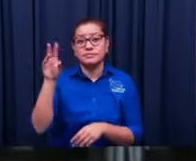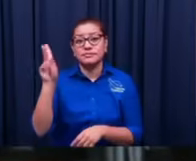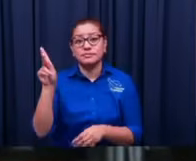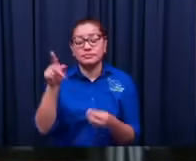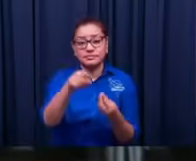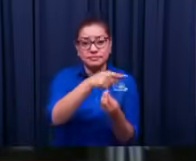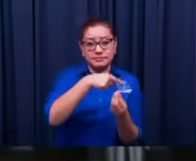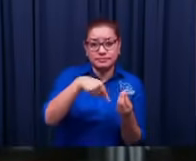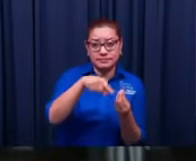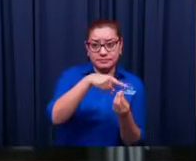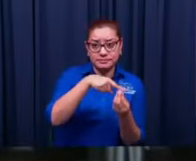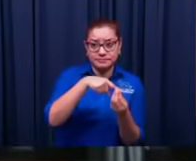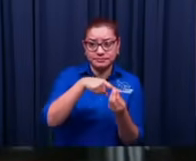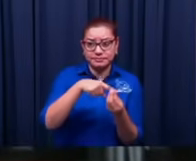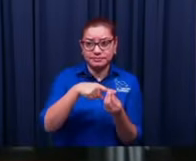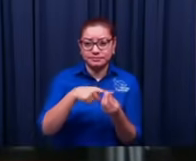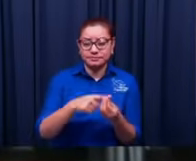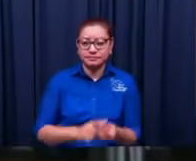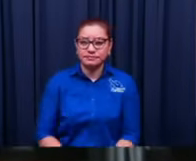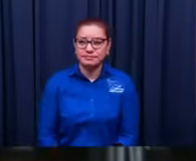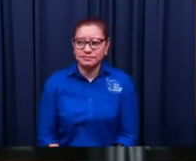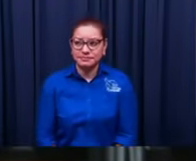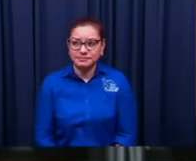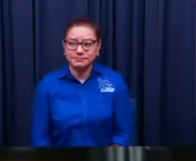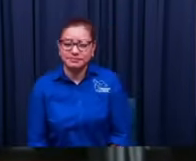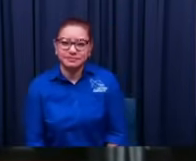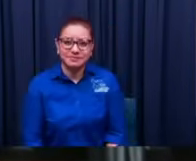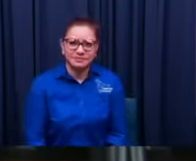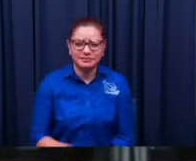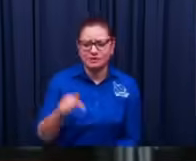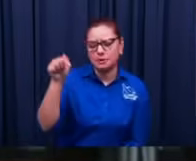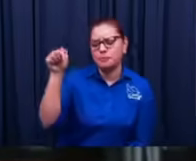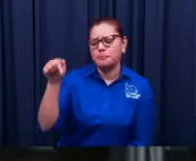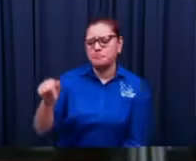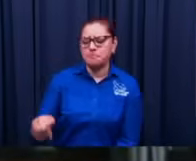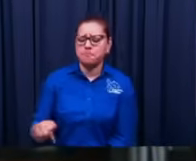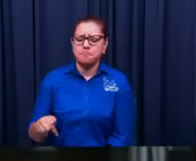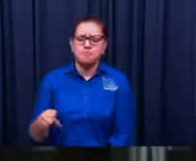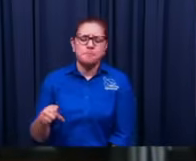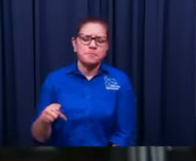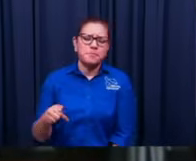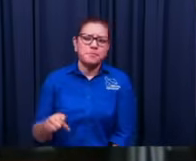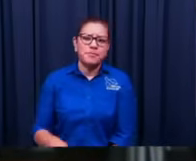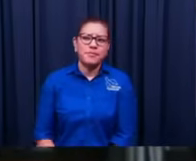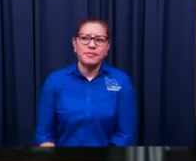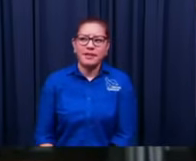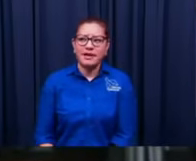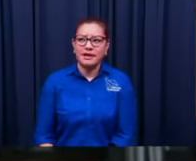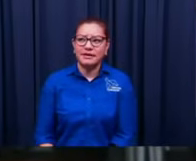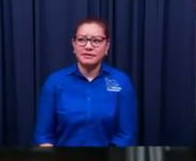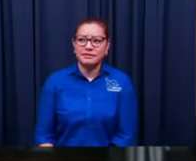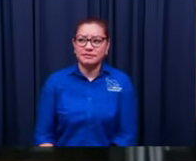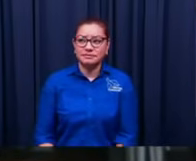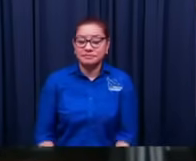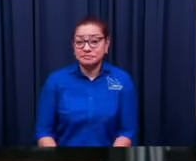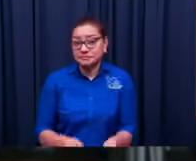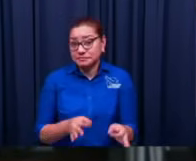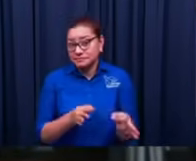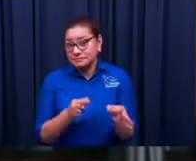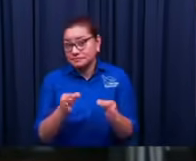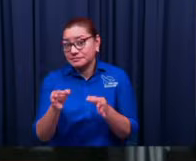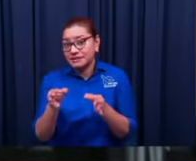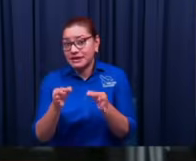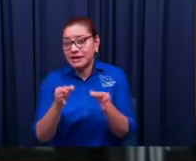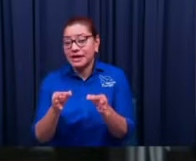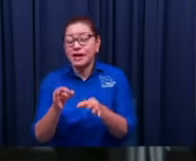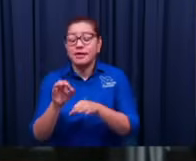Entonces, pero no se trata, como por ser un día de familia, no se trata que nos convirtamos